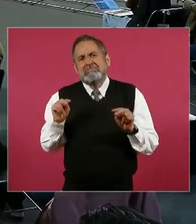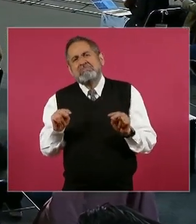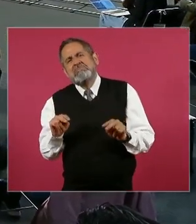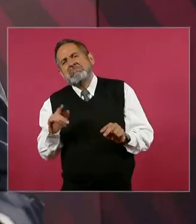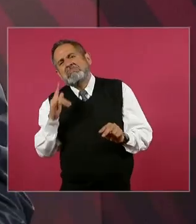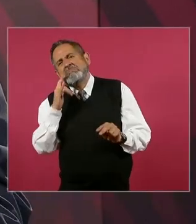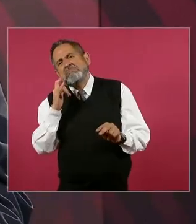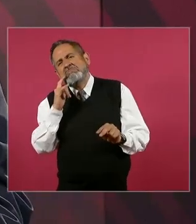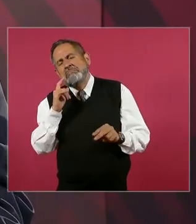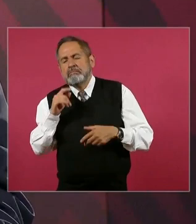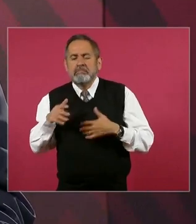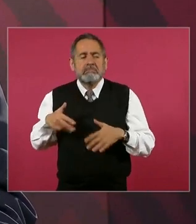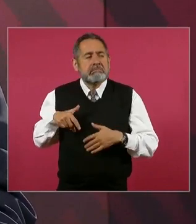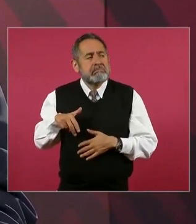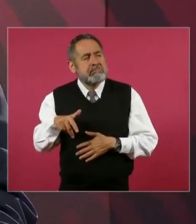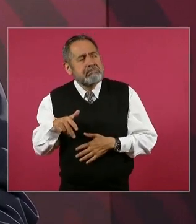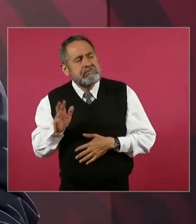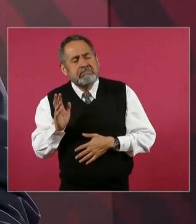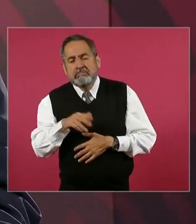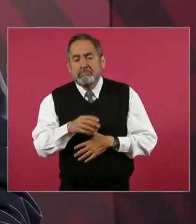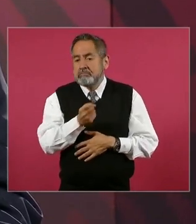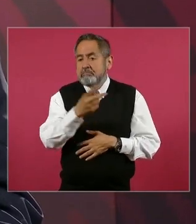porque tenían